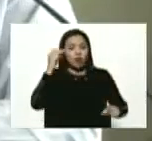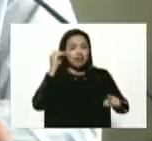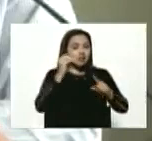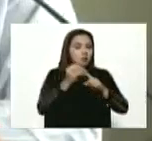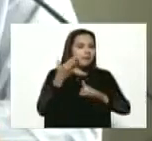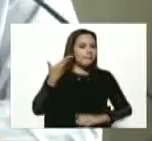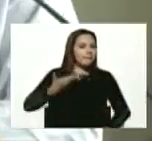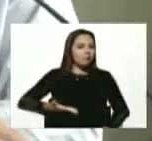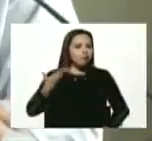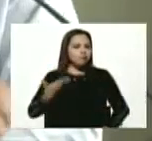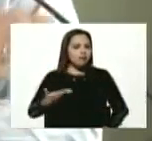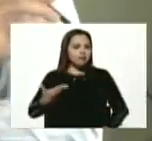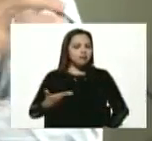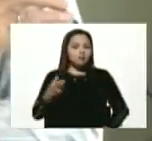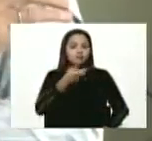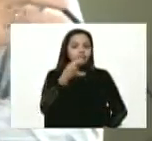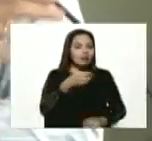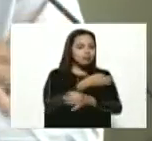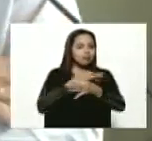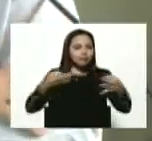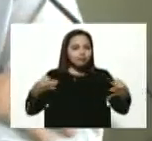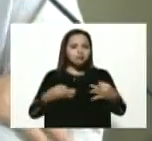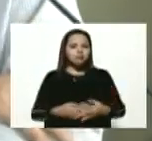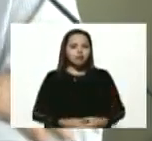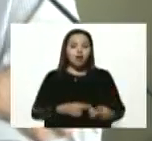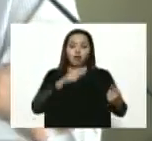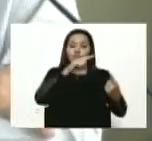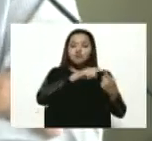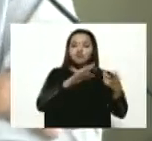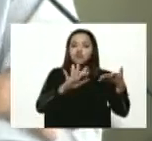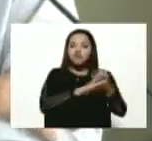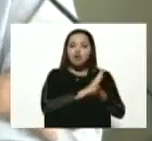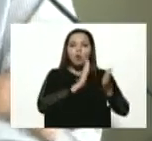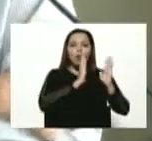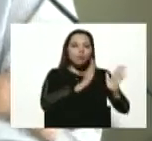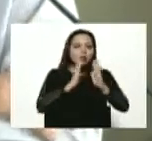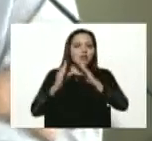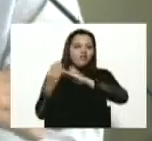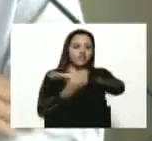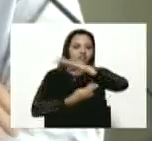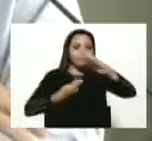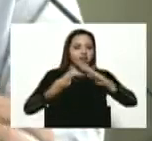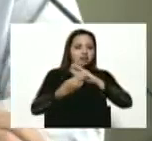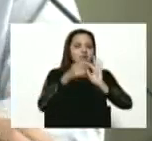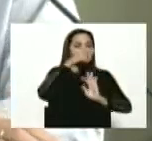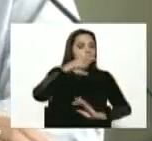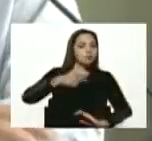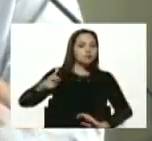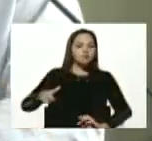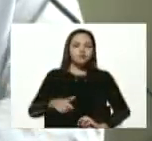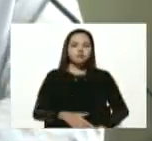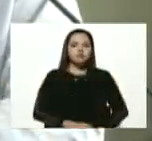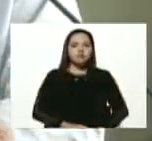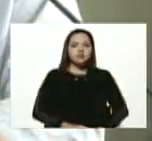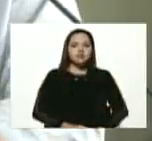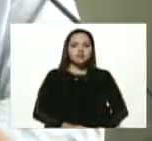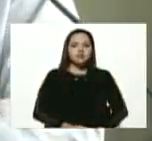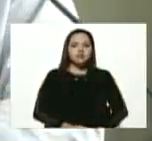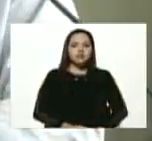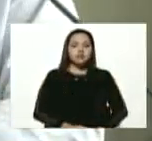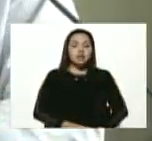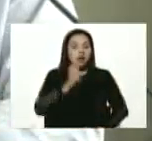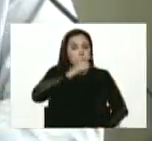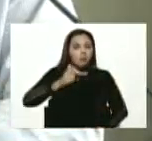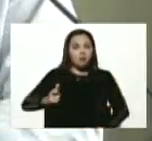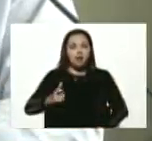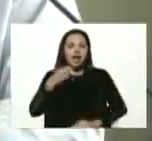los pivotes de éxito. Uno, que el que está vinculado al de la organización de base del Poder Popular, que es con quien estamos